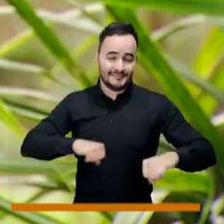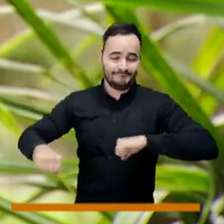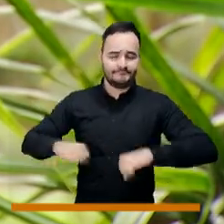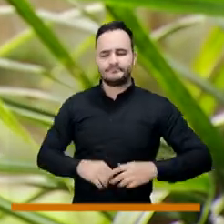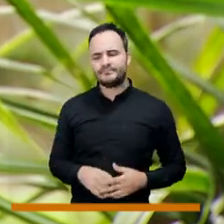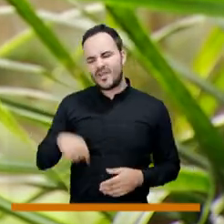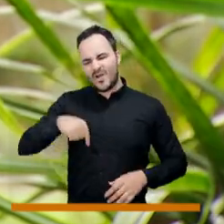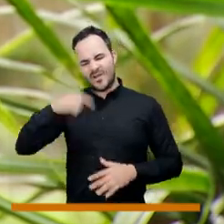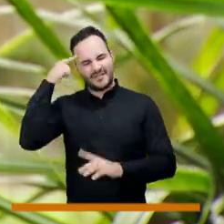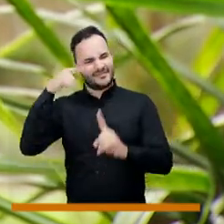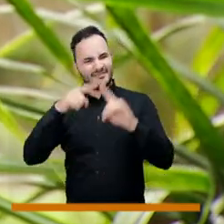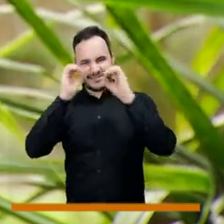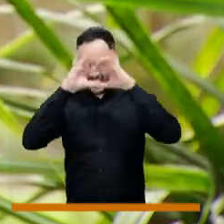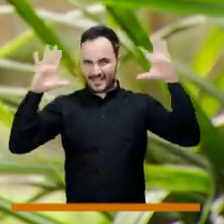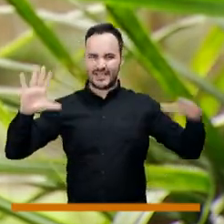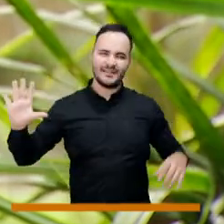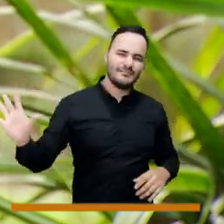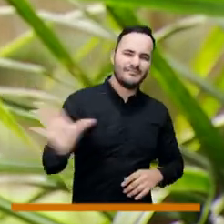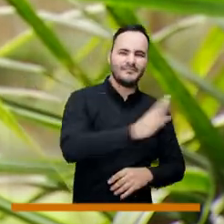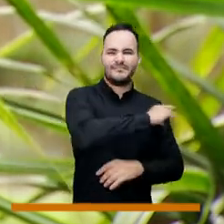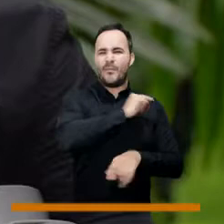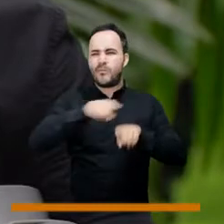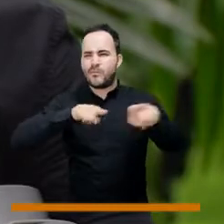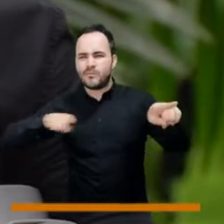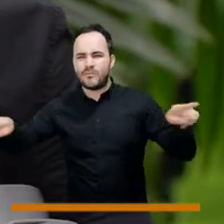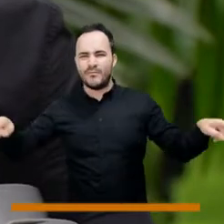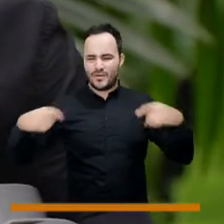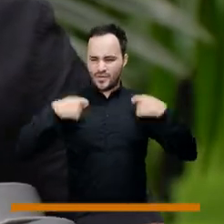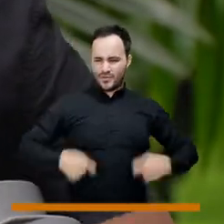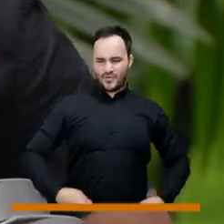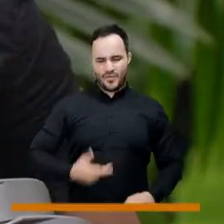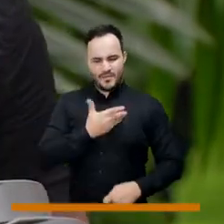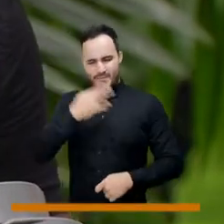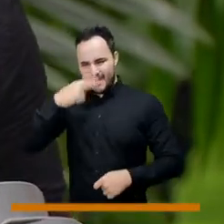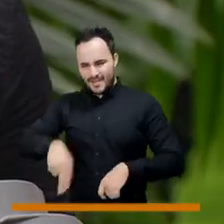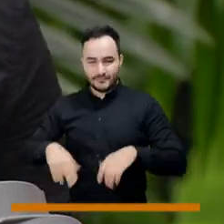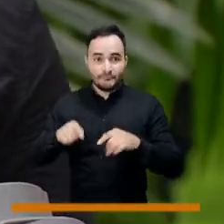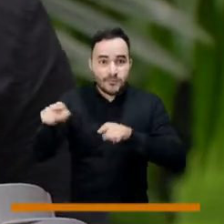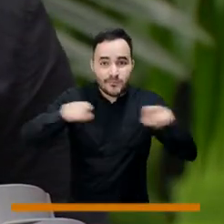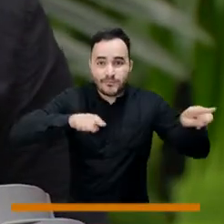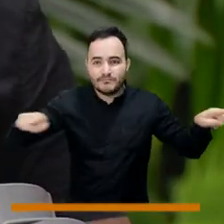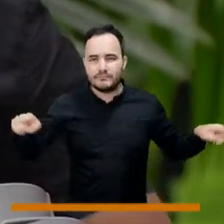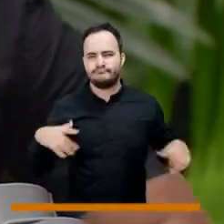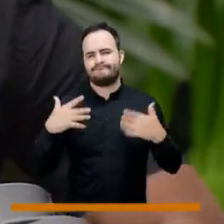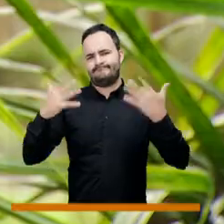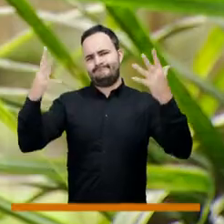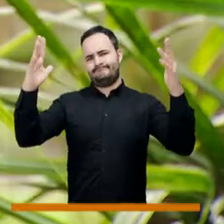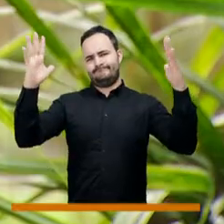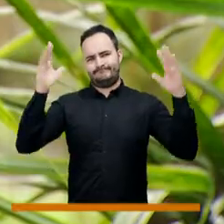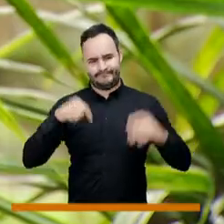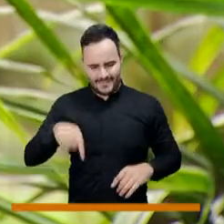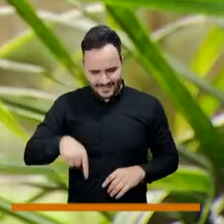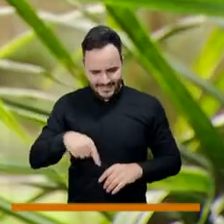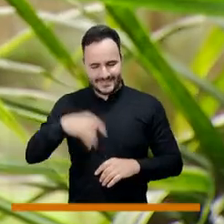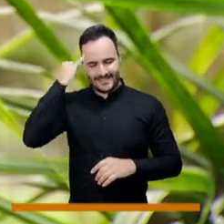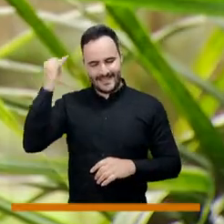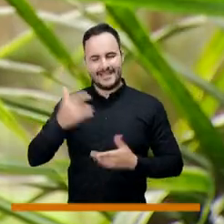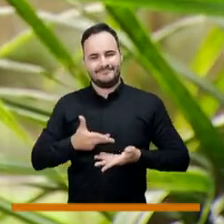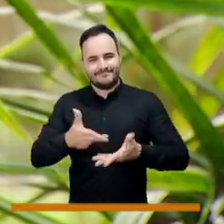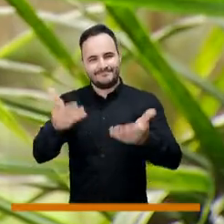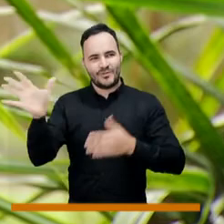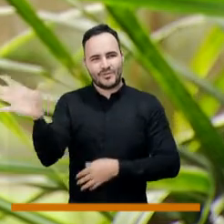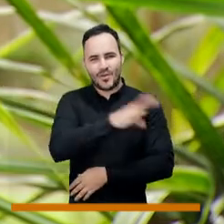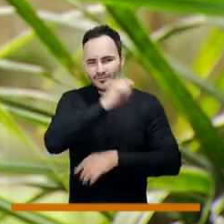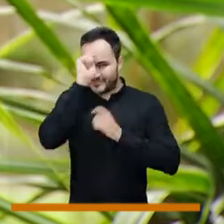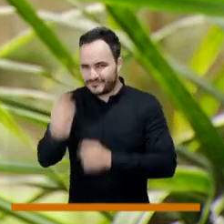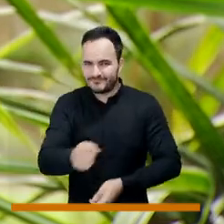la oportunidad de hacerle nuestro más sentido homenaje a todas las madres de la ciudad de Medellín, de Colombia,